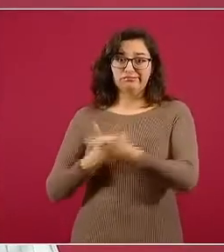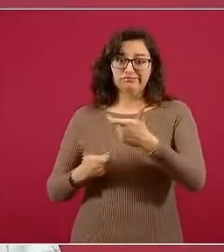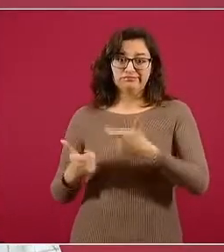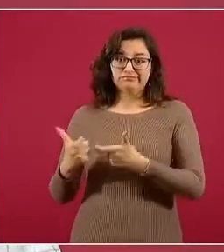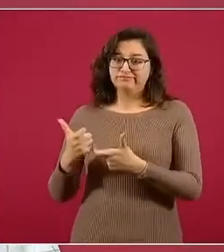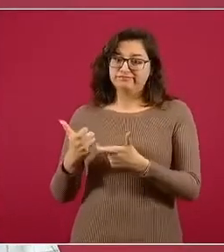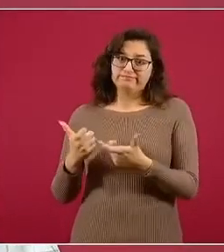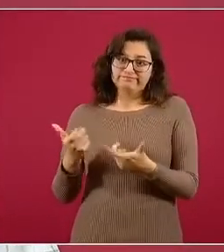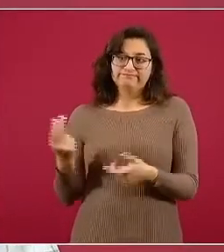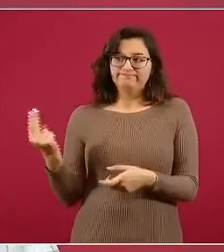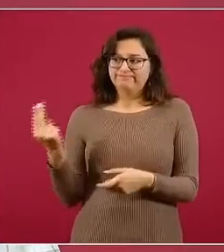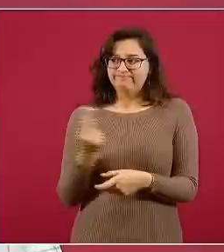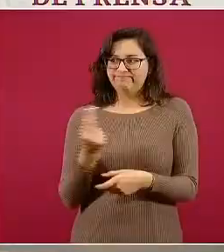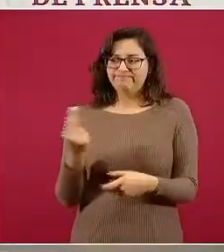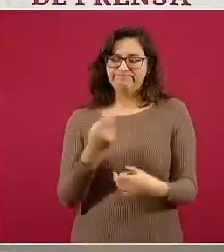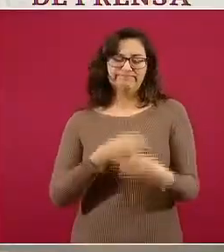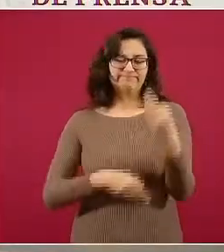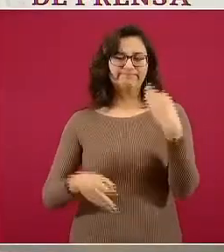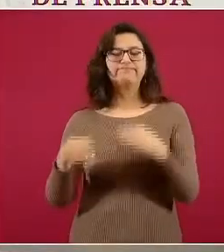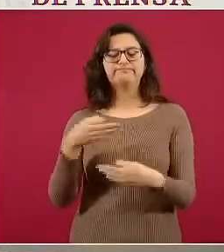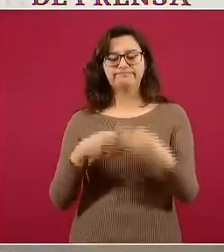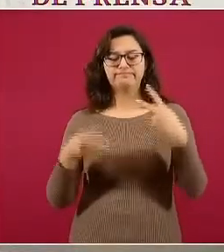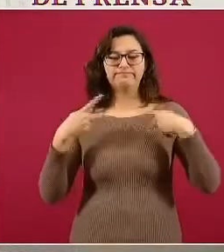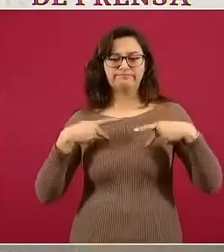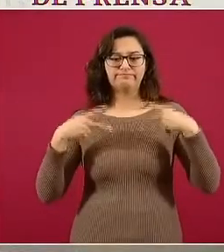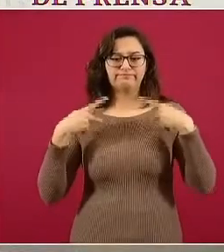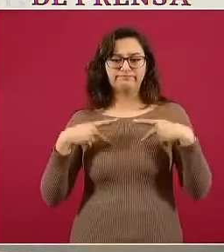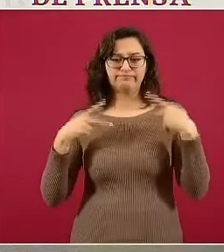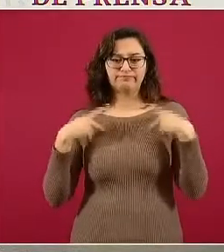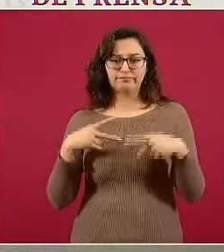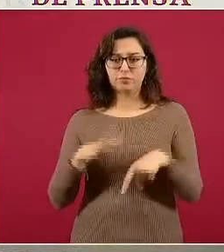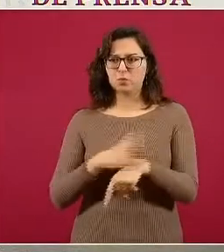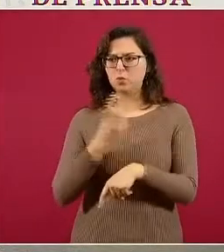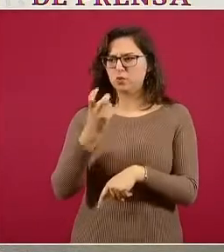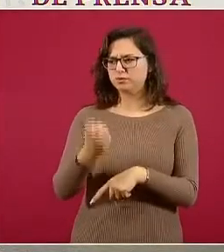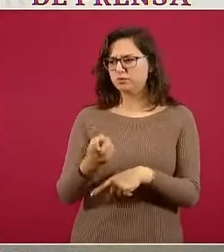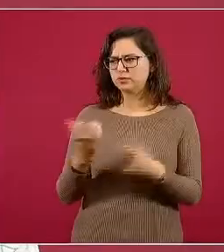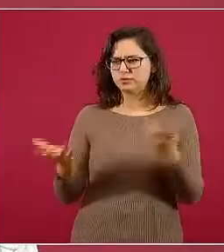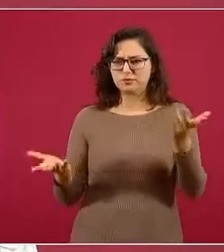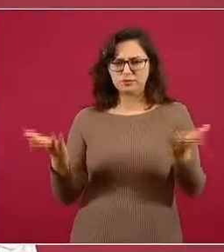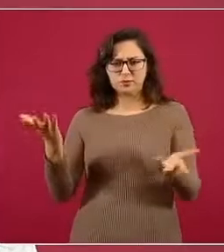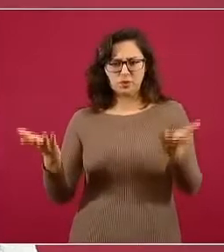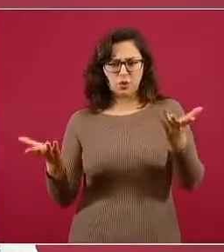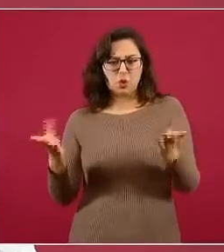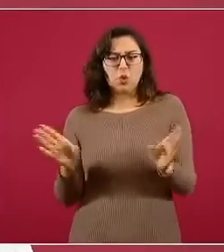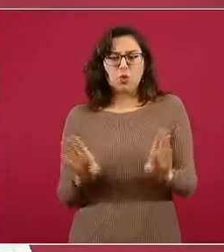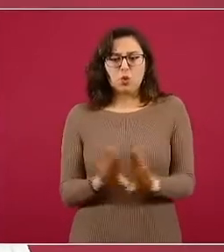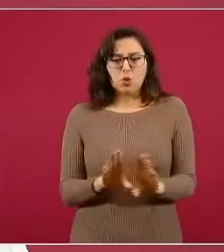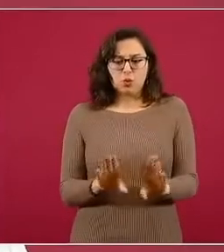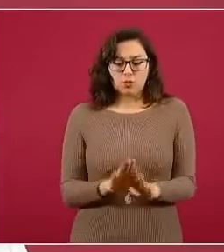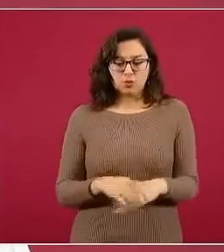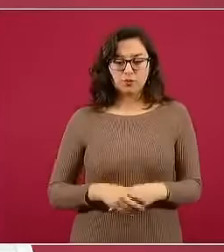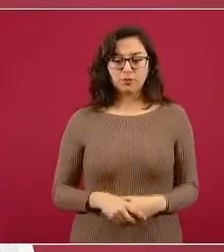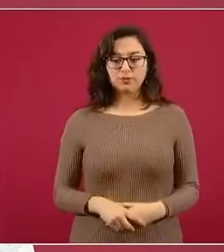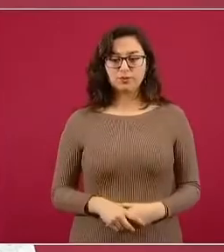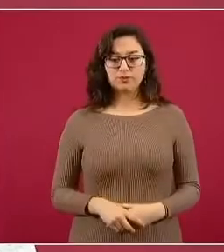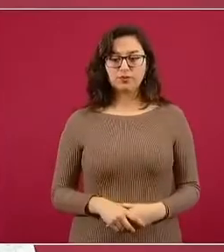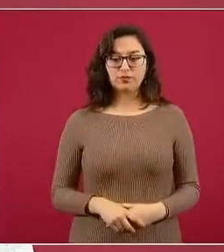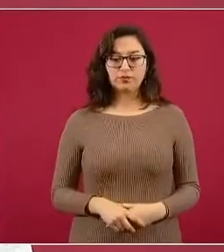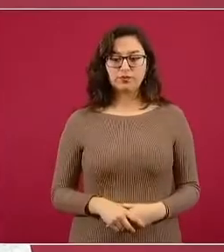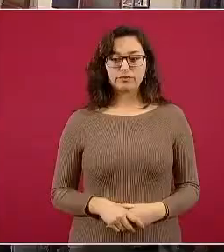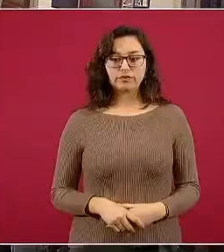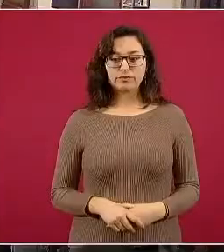bienestar social que todas las personas tenemos derecho a obtener. Vamos a iniciar como todas las